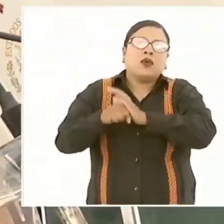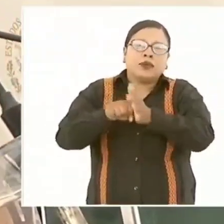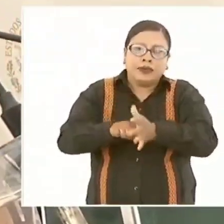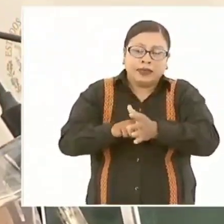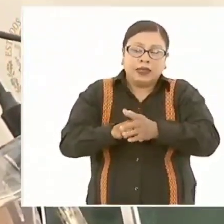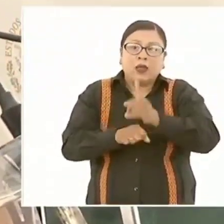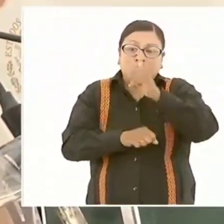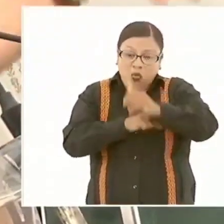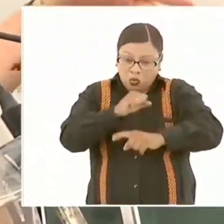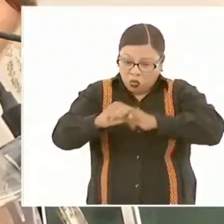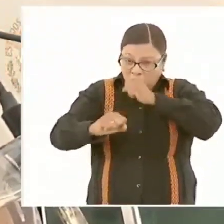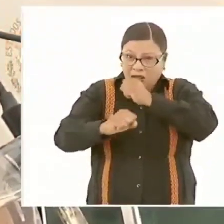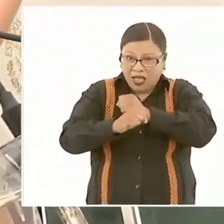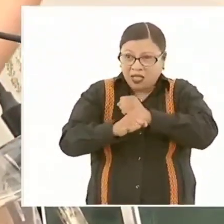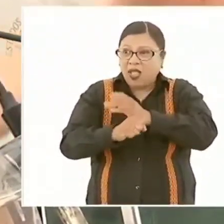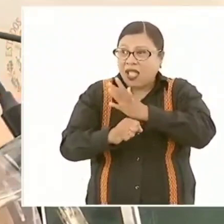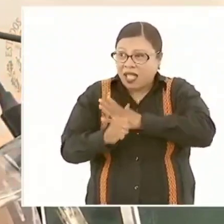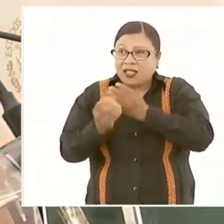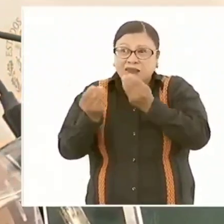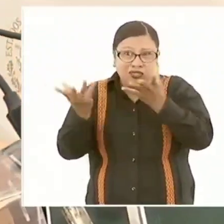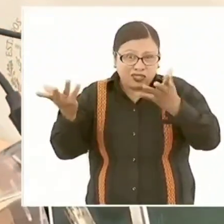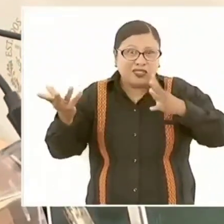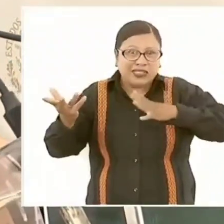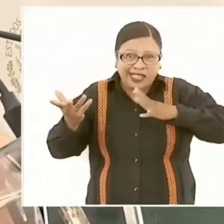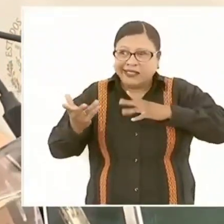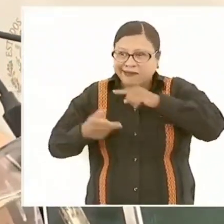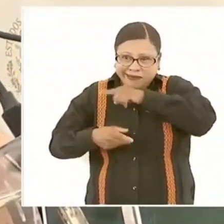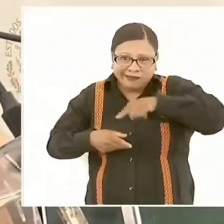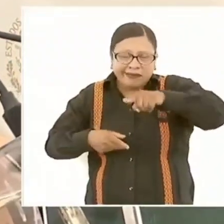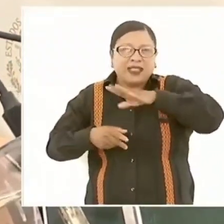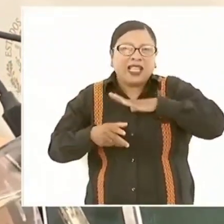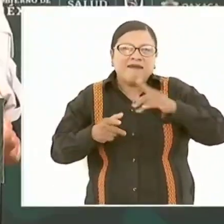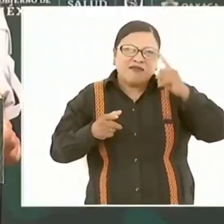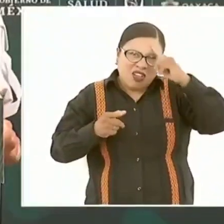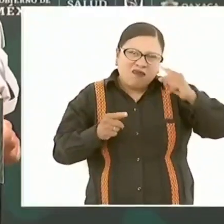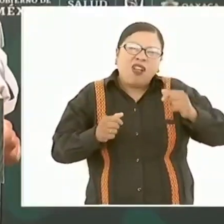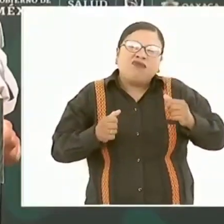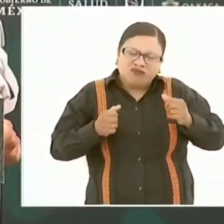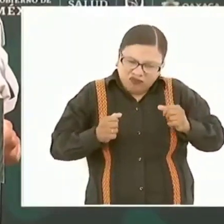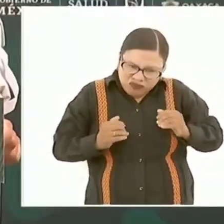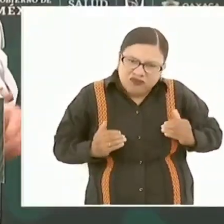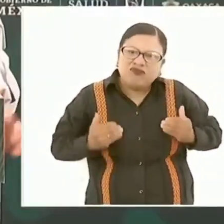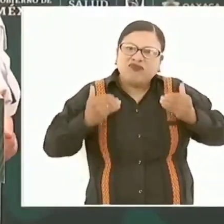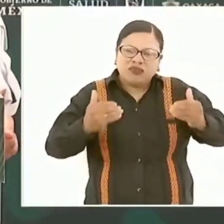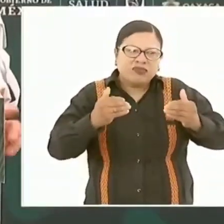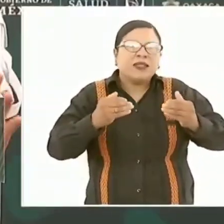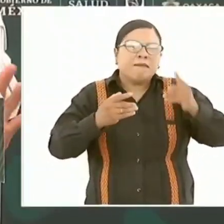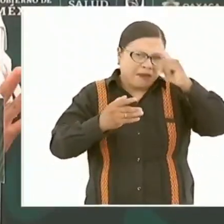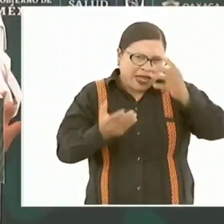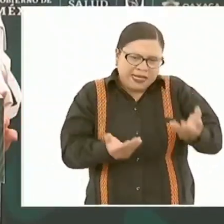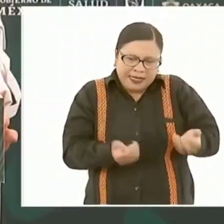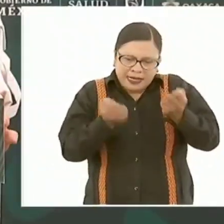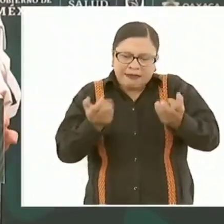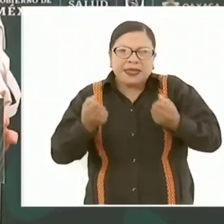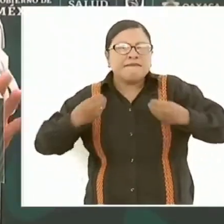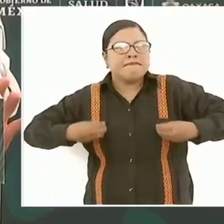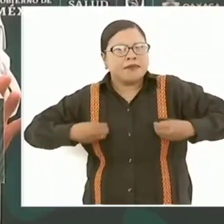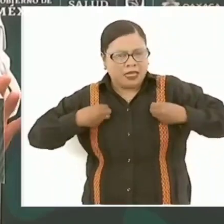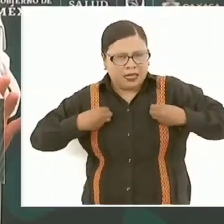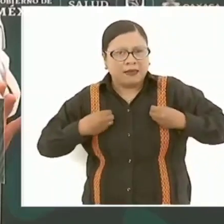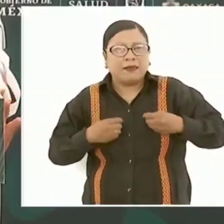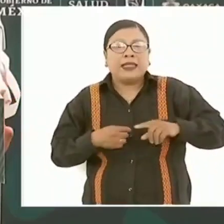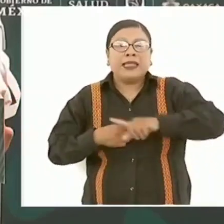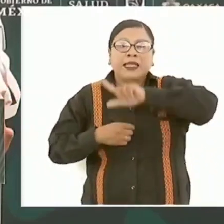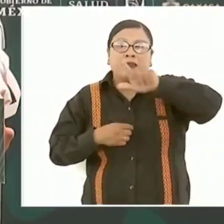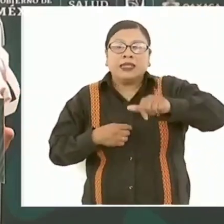un año, y muchos de los que están acá estuvieron presentes salvando vidas durante un año. Sin embargo, después de abril